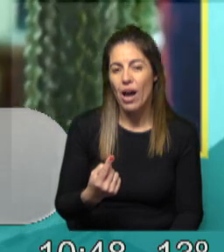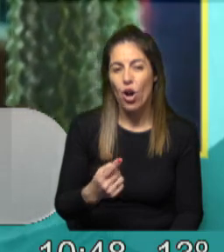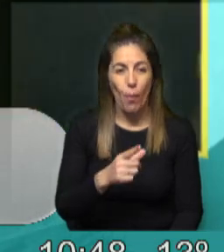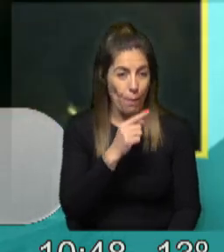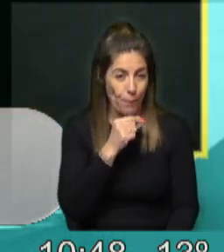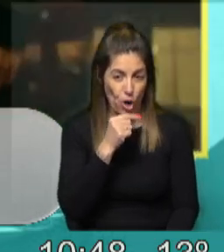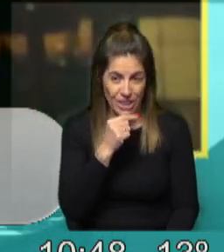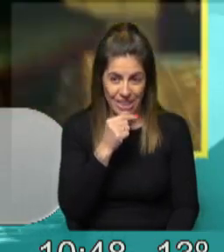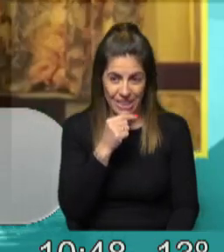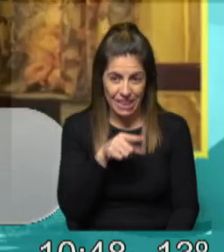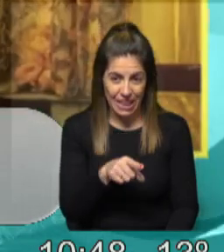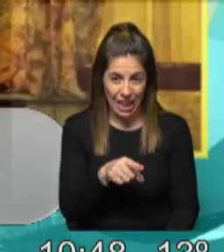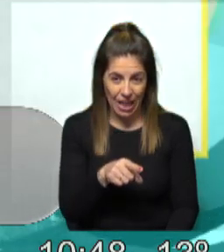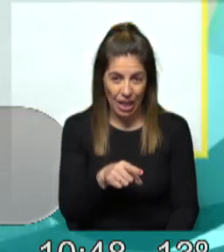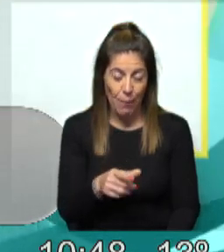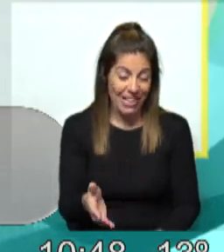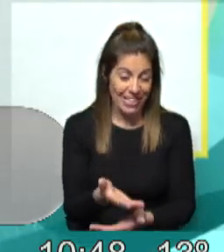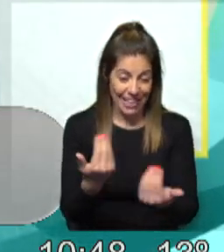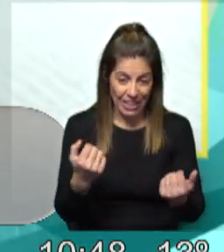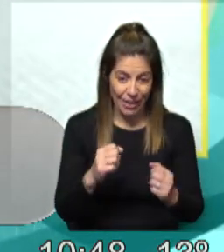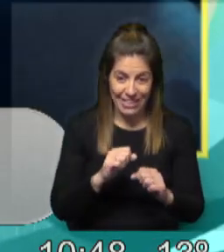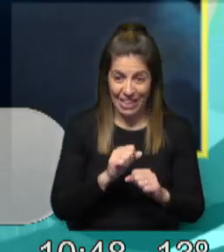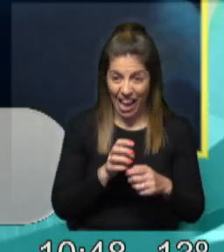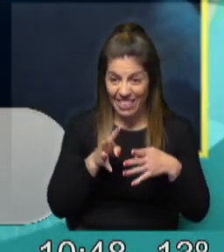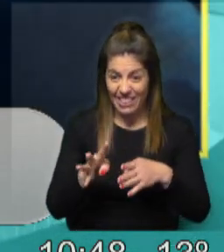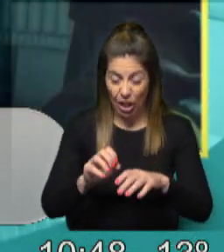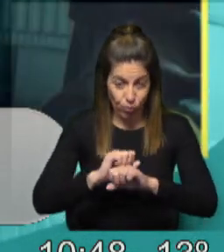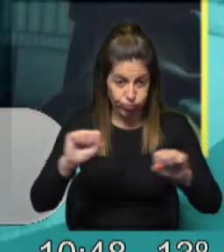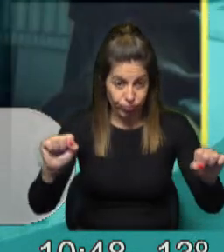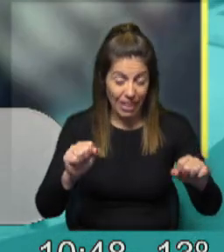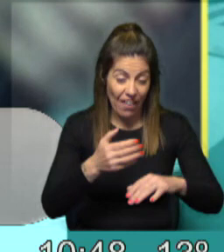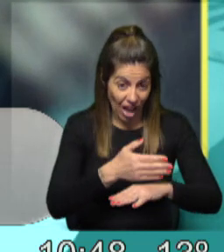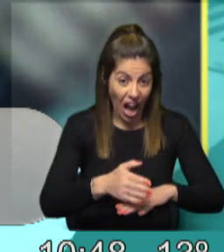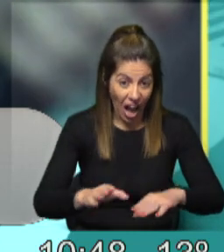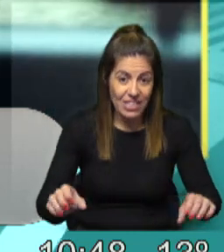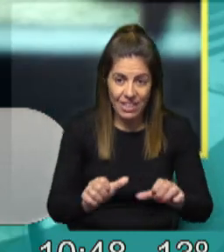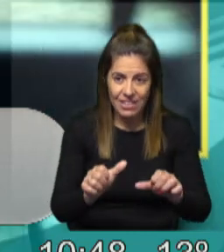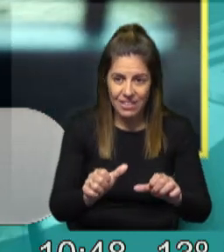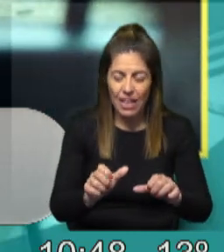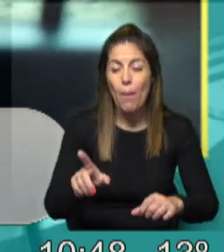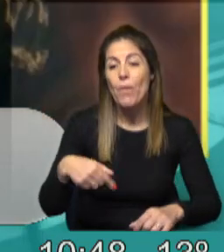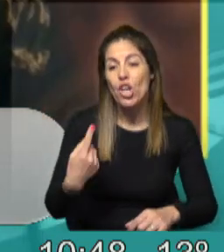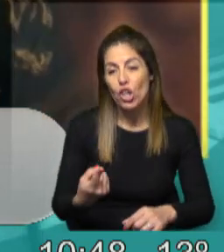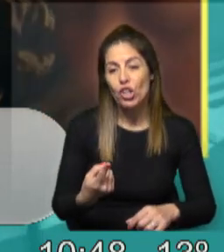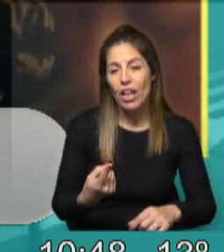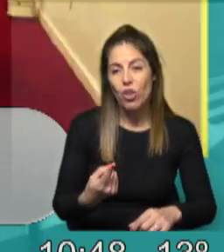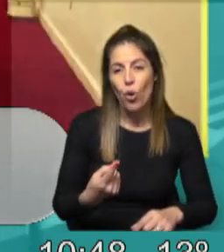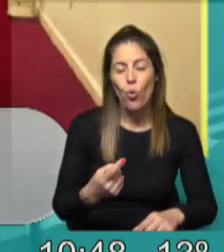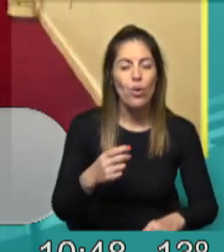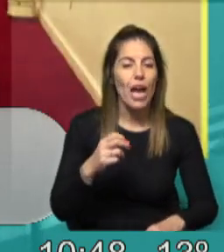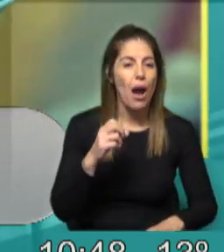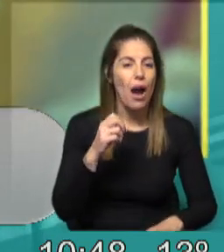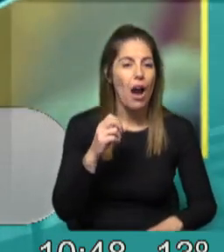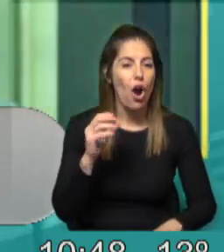inteligencia va a tratar de desactivar ese atentado que supuestamente va a ocurrir. Y por otro lado, bueno, una chica que